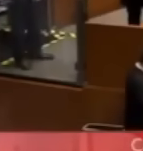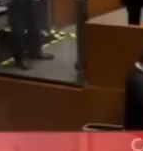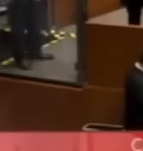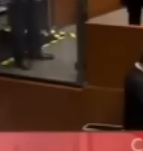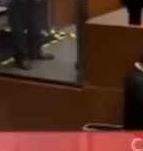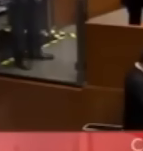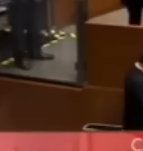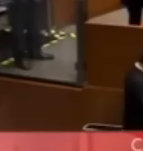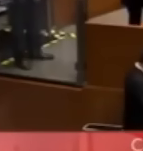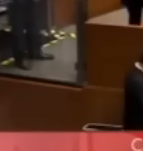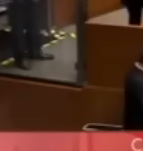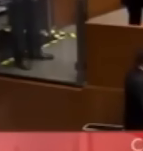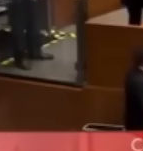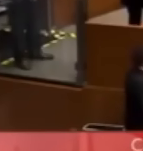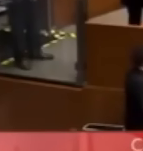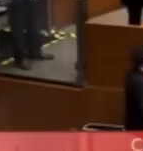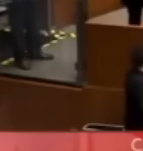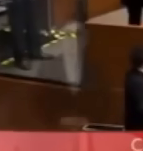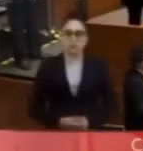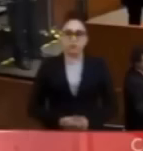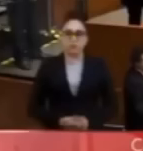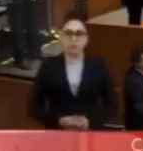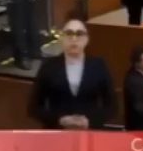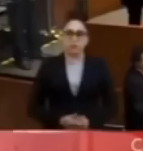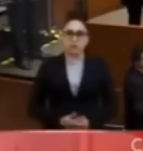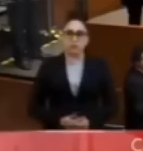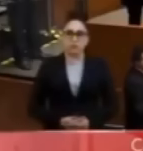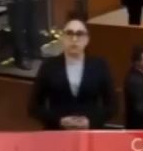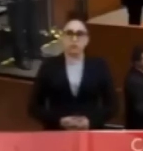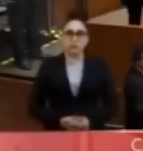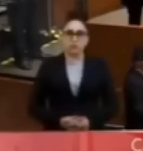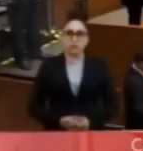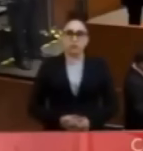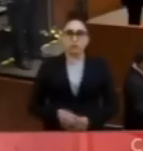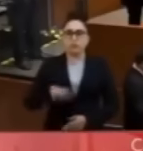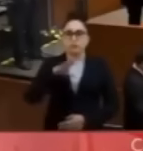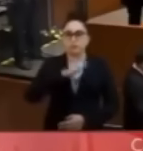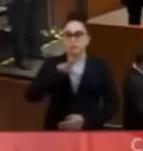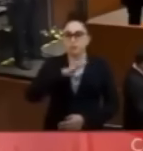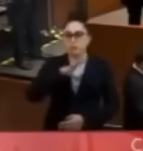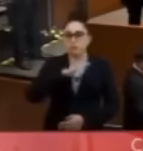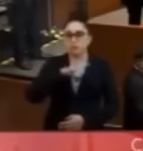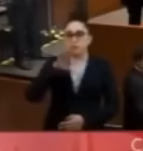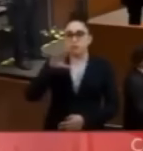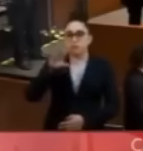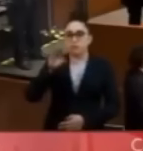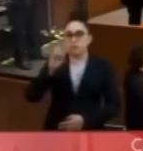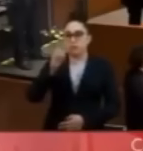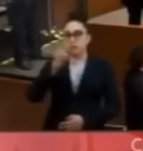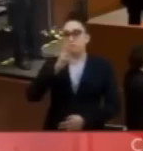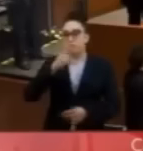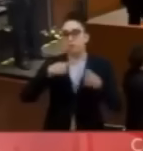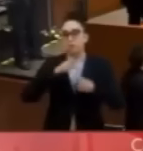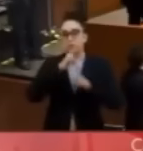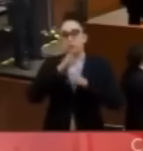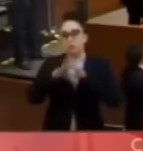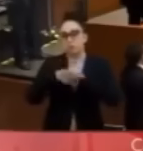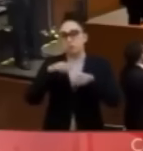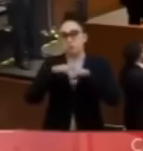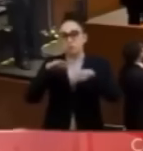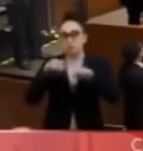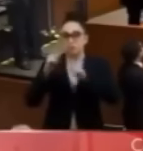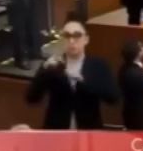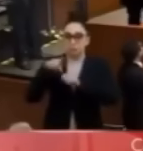registraron 78 votos a favor 39 en contra Cero abstenciones en consecuencia se